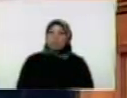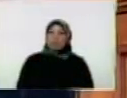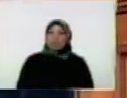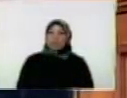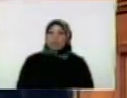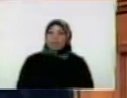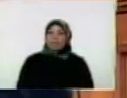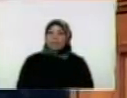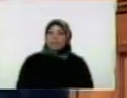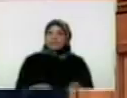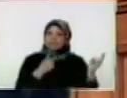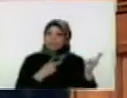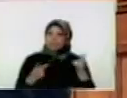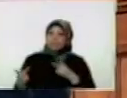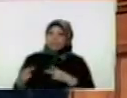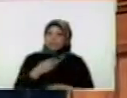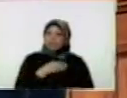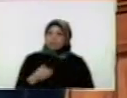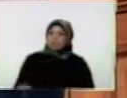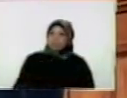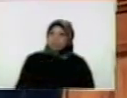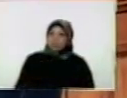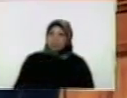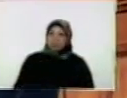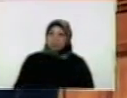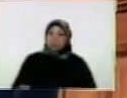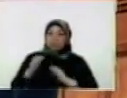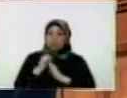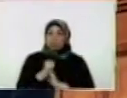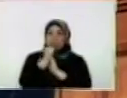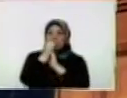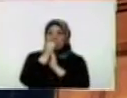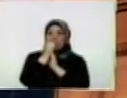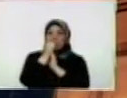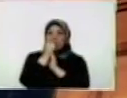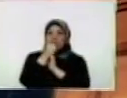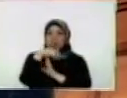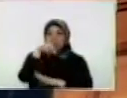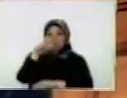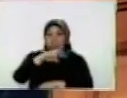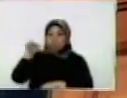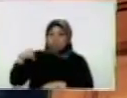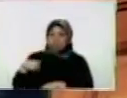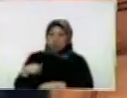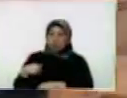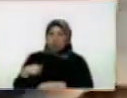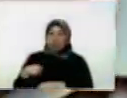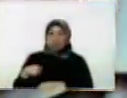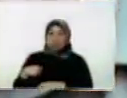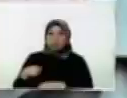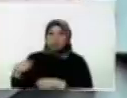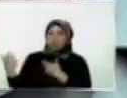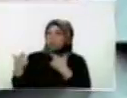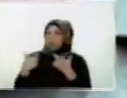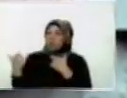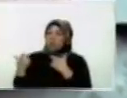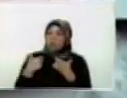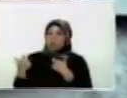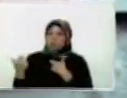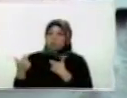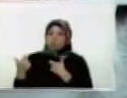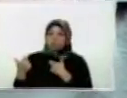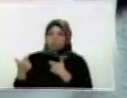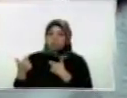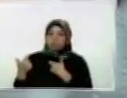que invitamos, como lo hace el presidente, líder y conductor de victorias para nosotros, a que debatamos, a